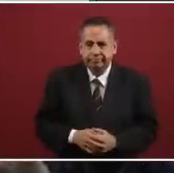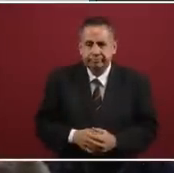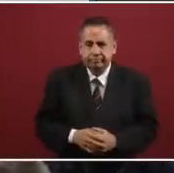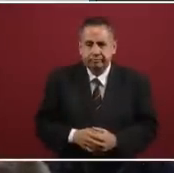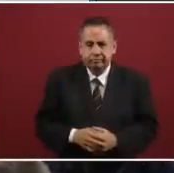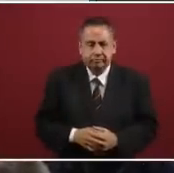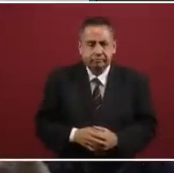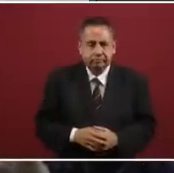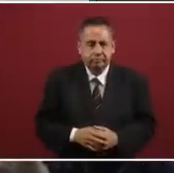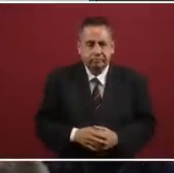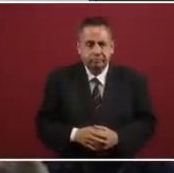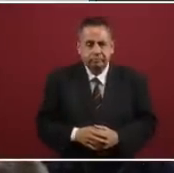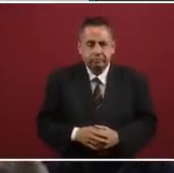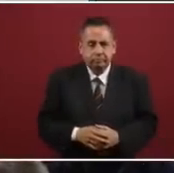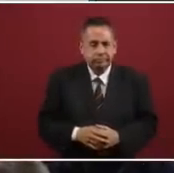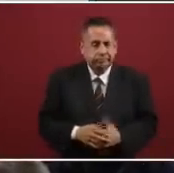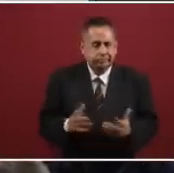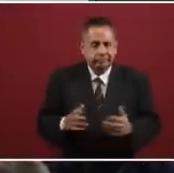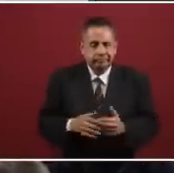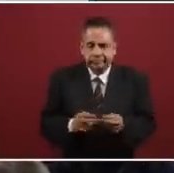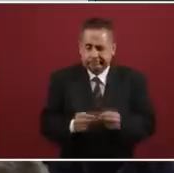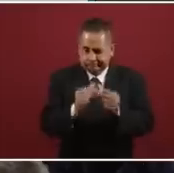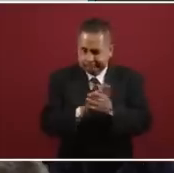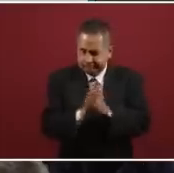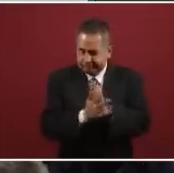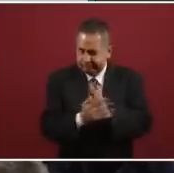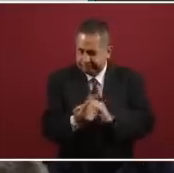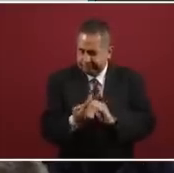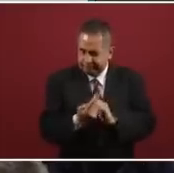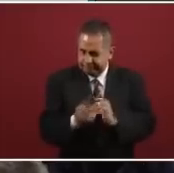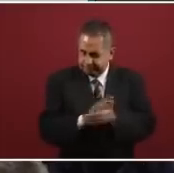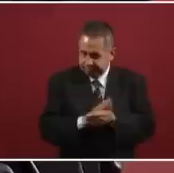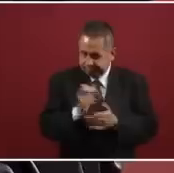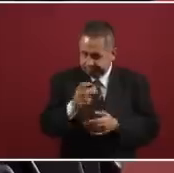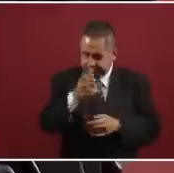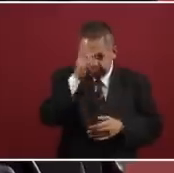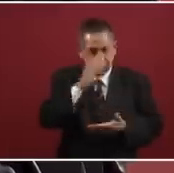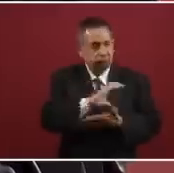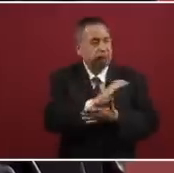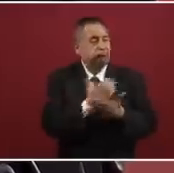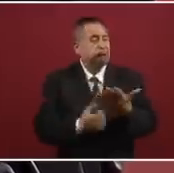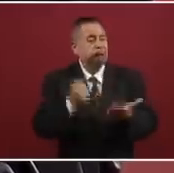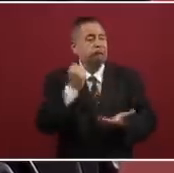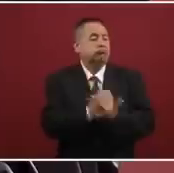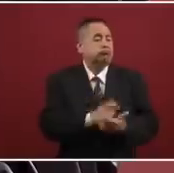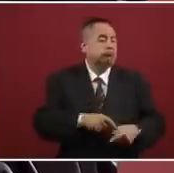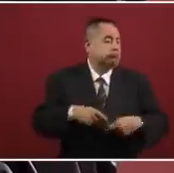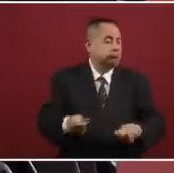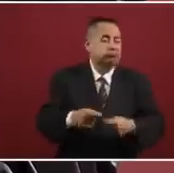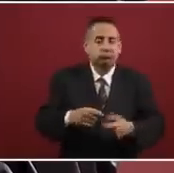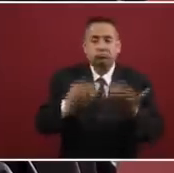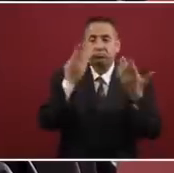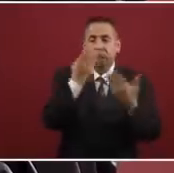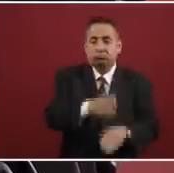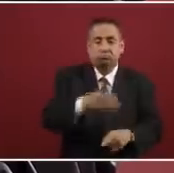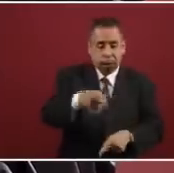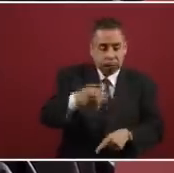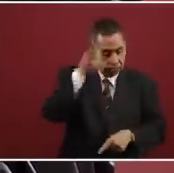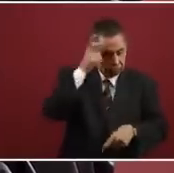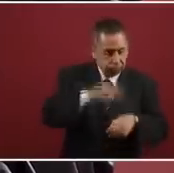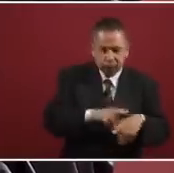pues se hacían negocios jugosísimos, se les entregaban bancos.